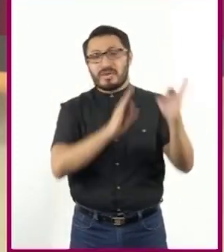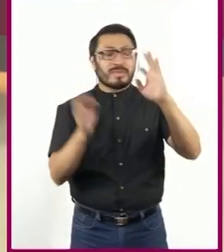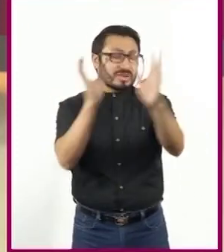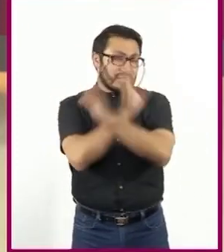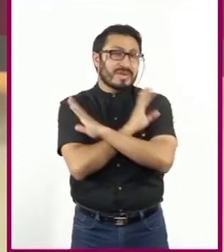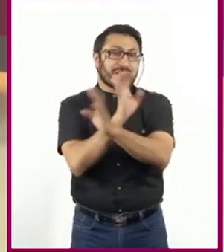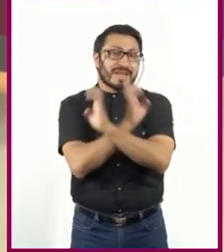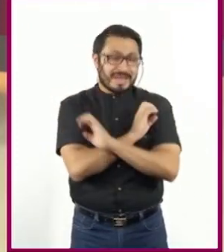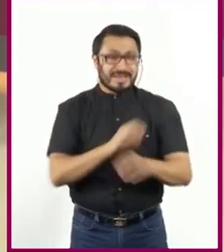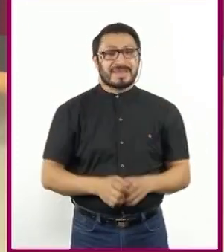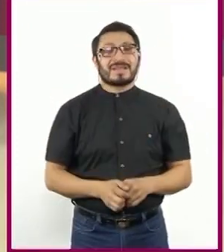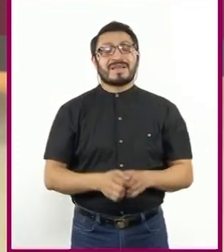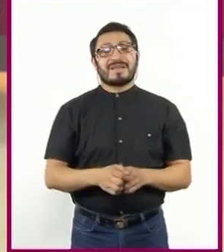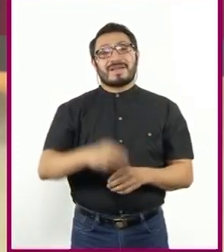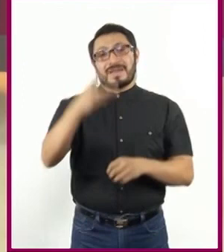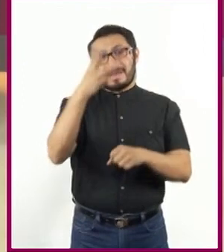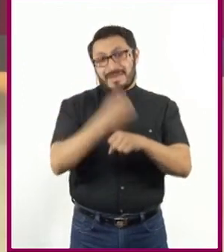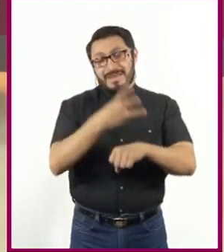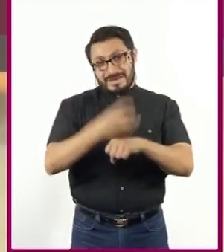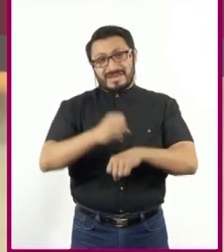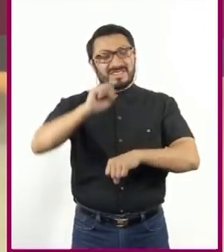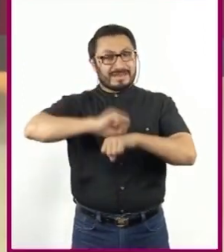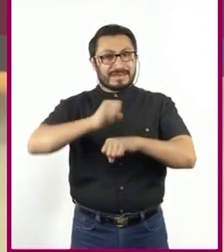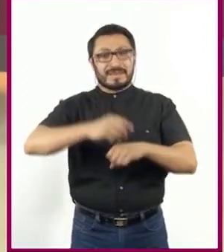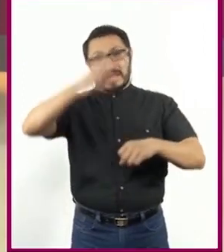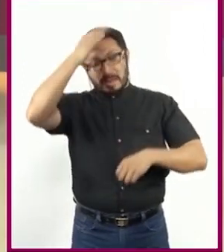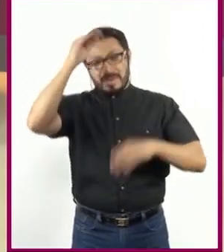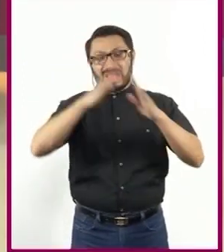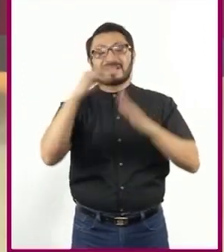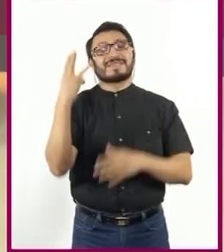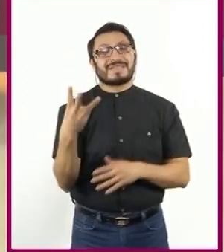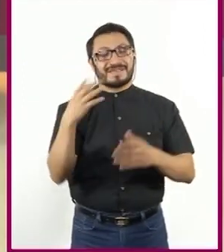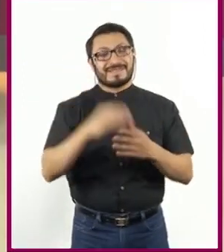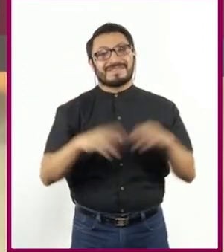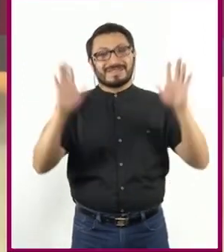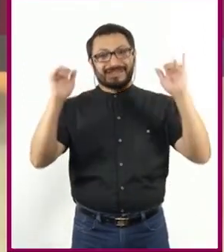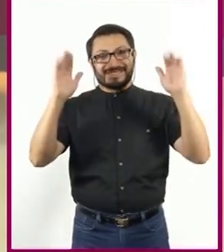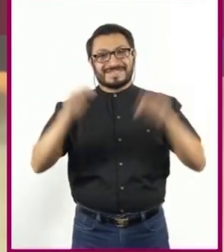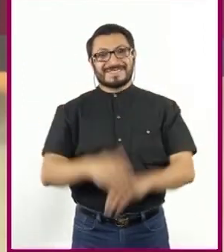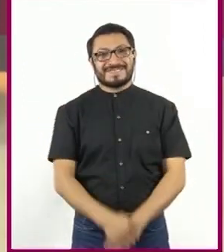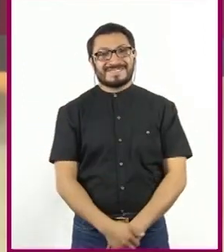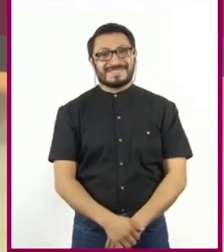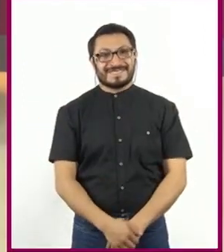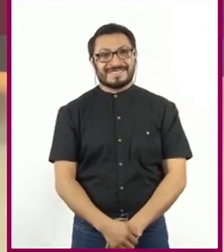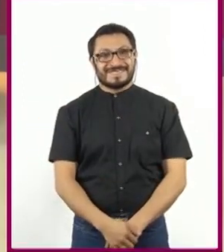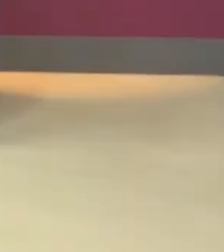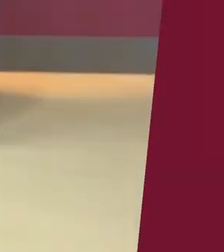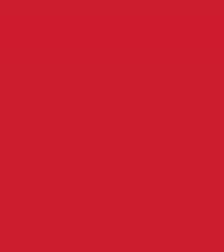Formación Cívica y Ética, tercer grado, en Aprende en Casa 3. Hasta la próxima.